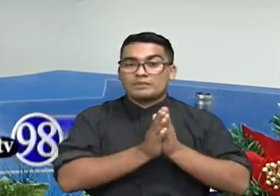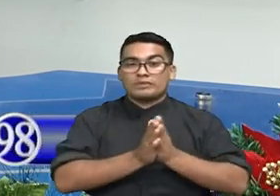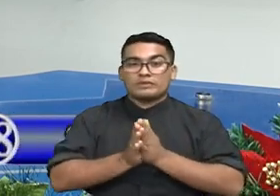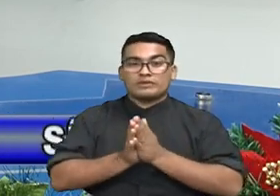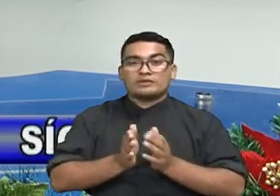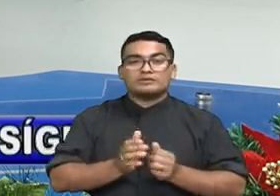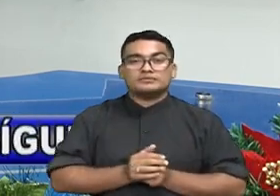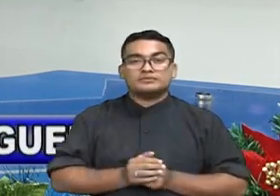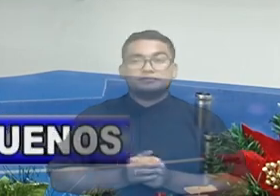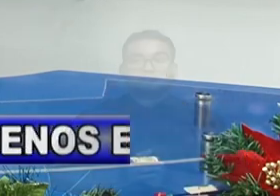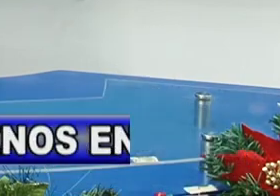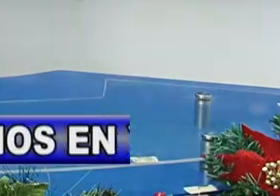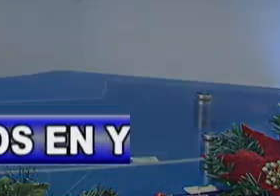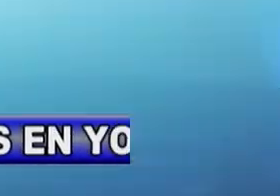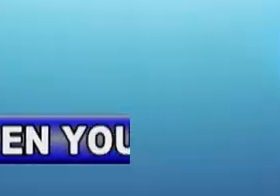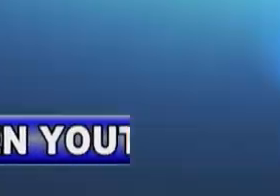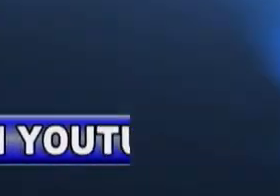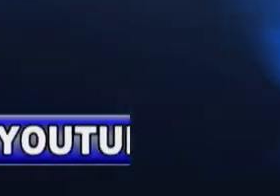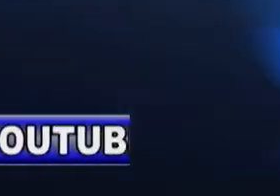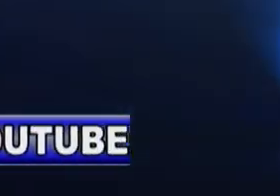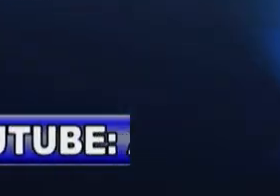La Purísima.